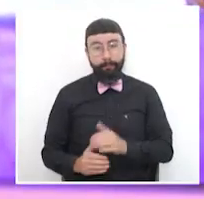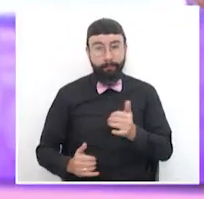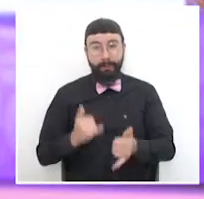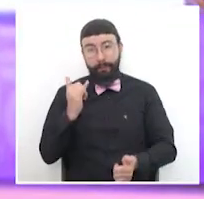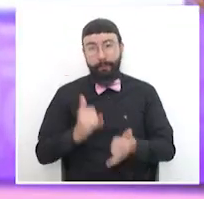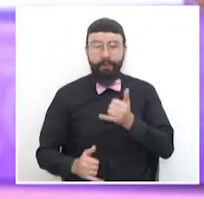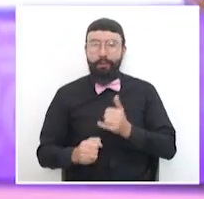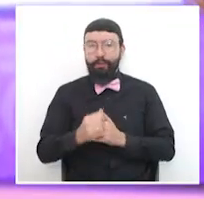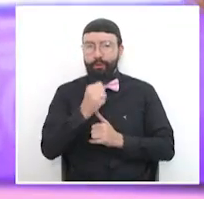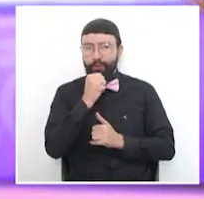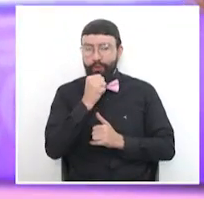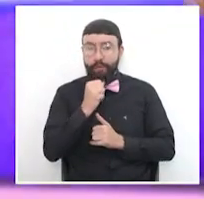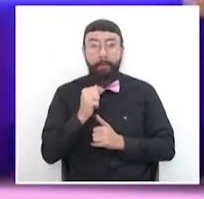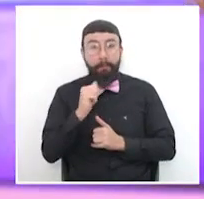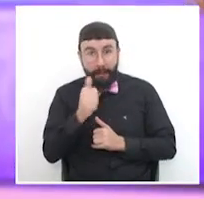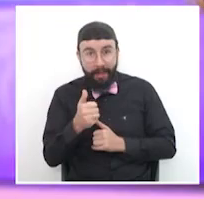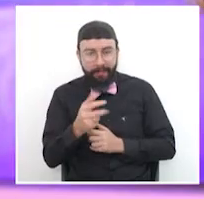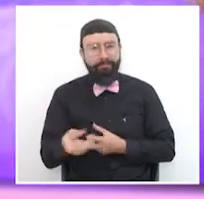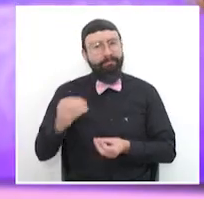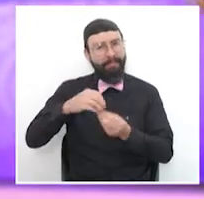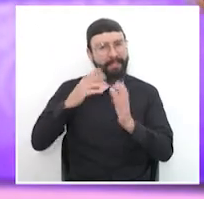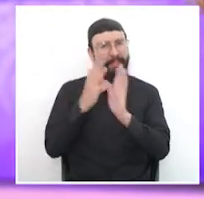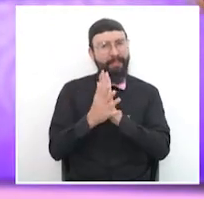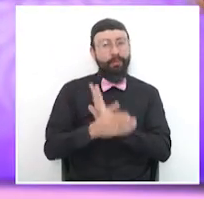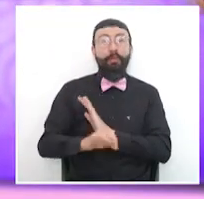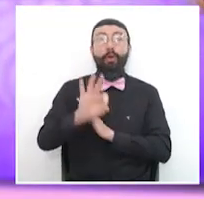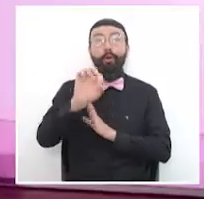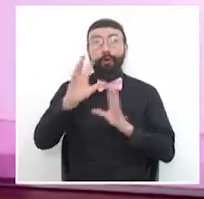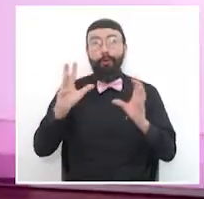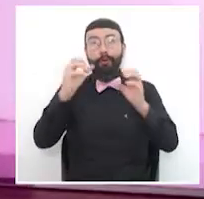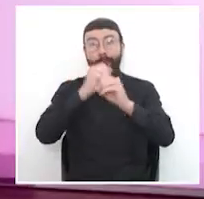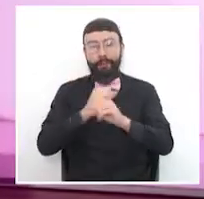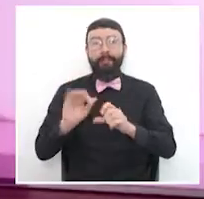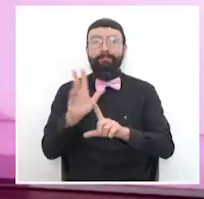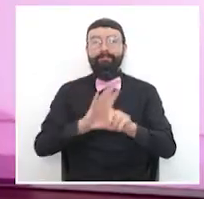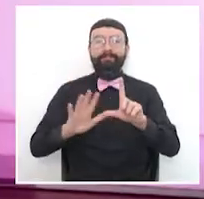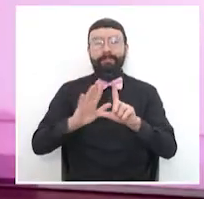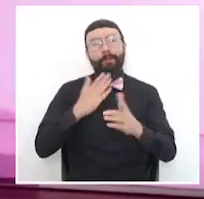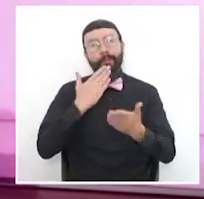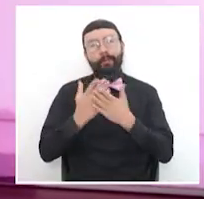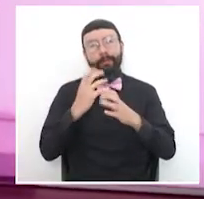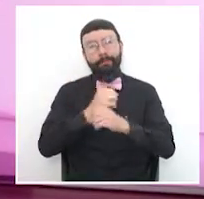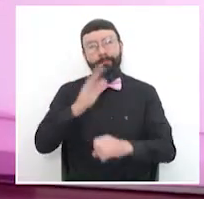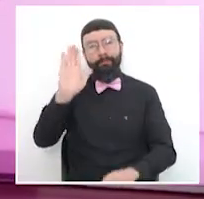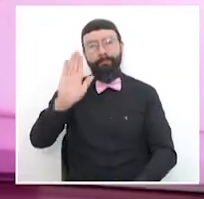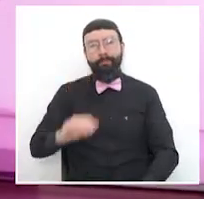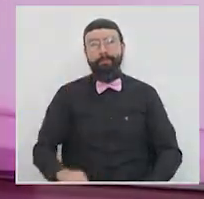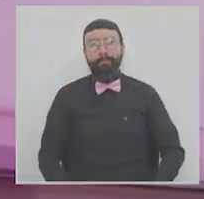final de Sin Estrés. Los espero mañana con más información. Que tengan una feliz noche.